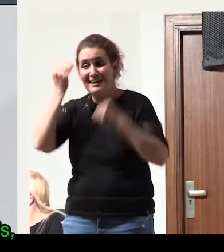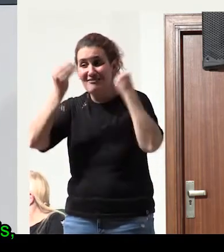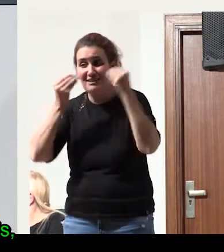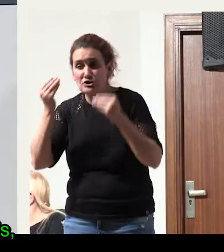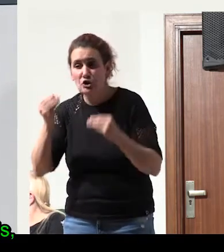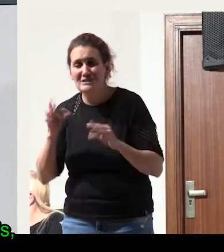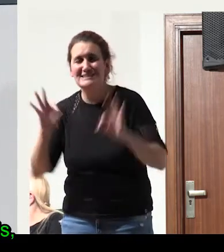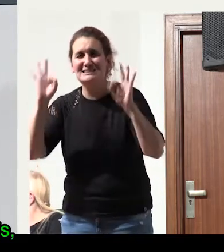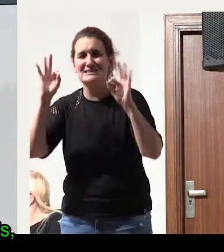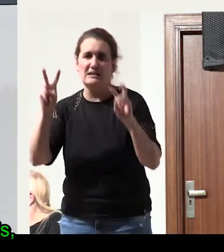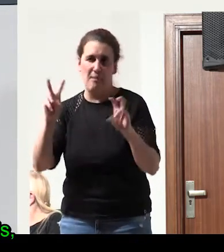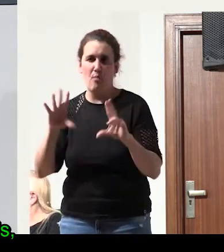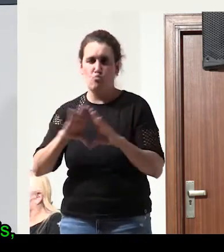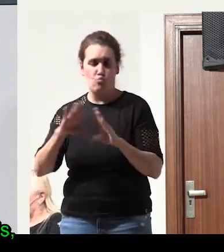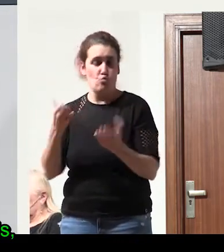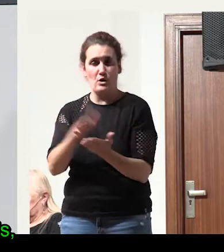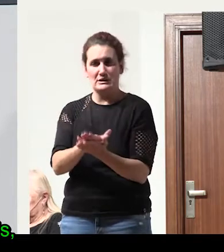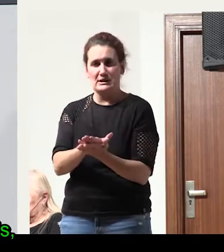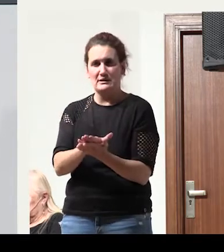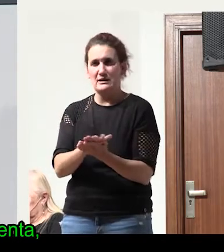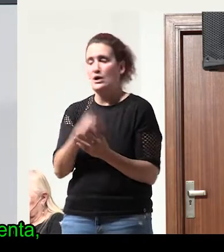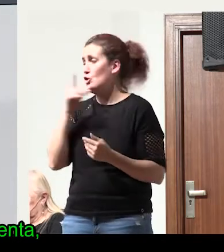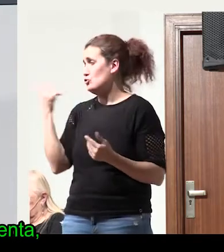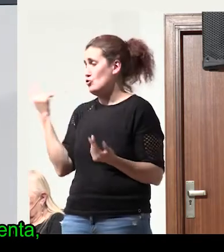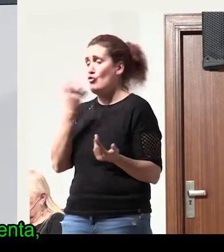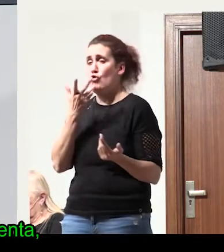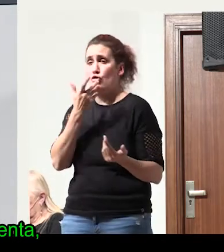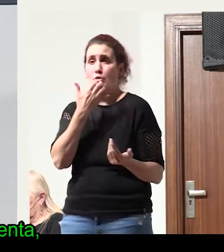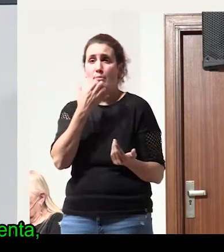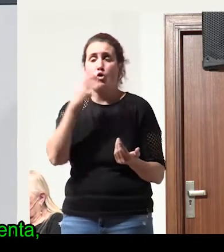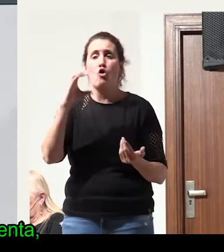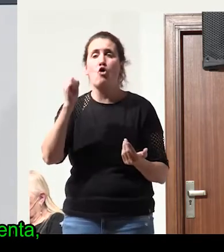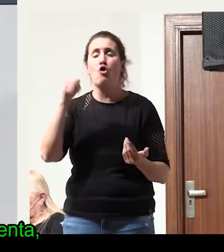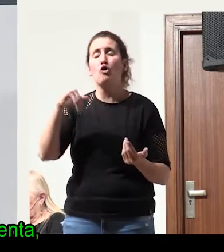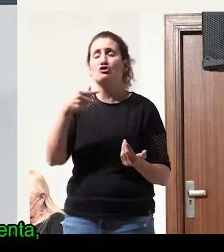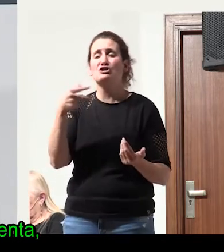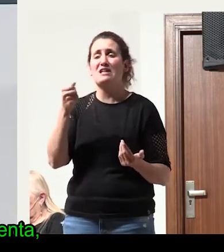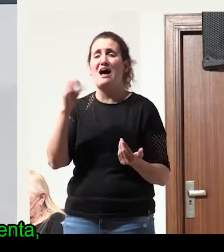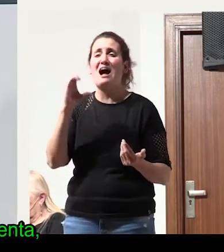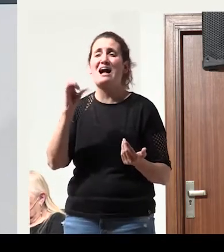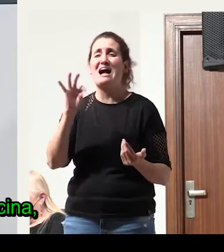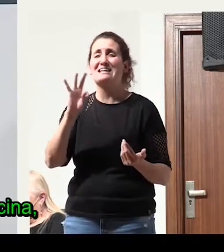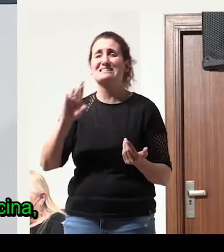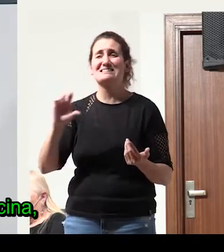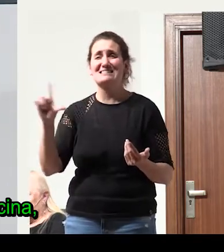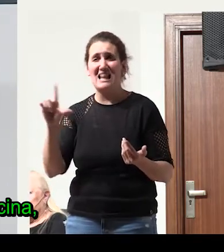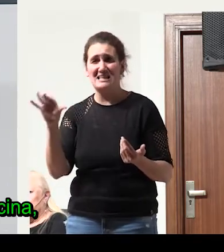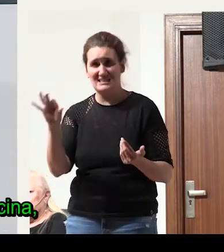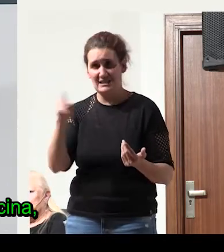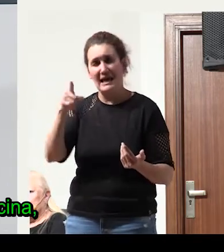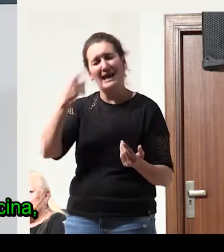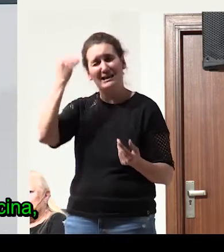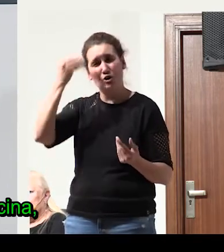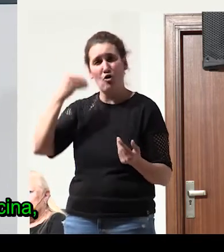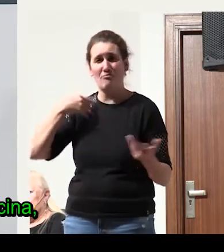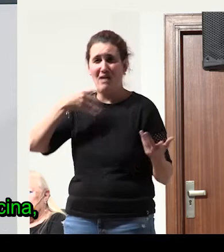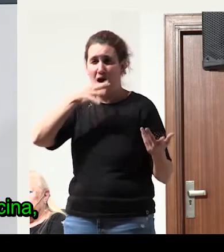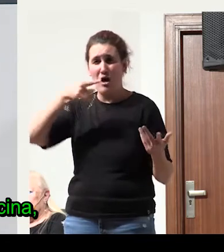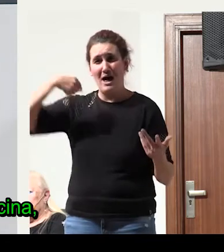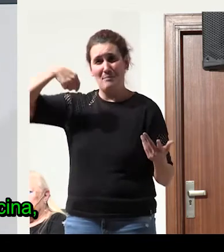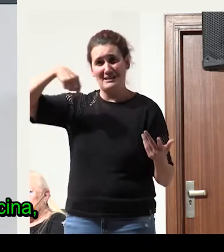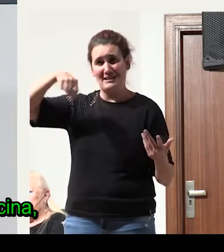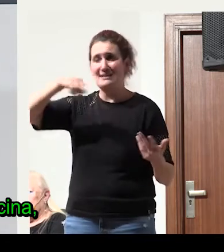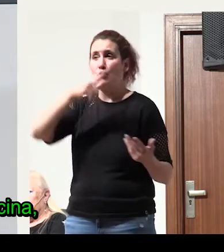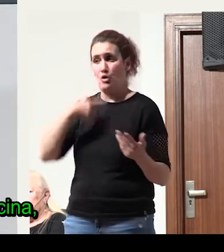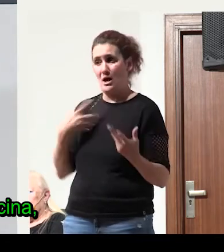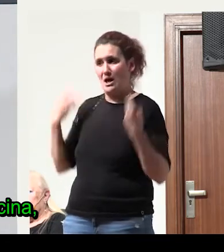yo conozco a Concha Castells, que creo que es ahora la presidenta, ¿no?, porque estudiamos juntas medicina, quiere decir, somos de